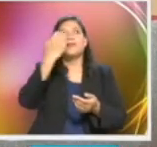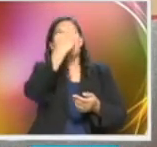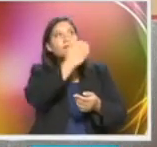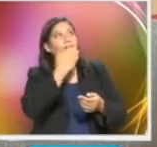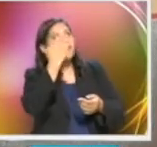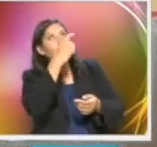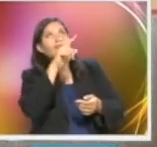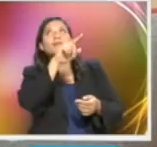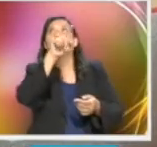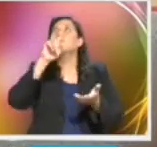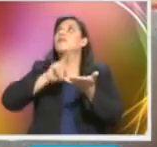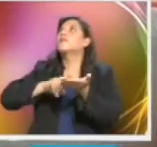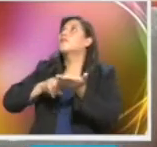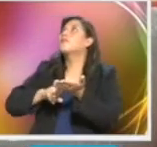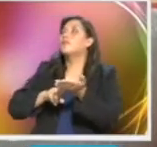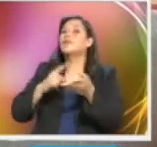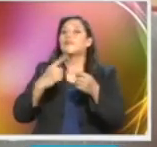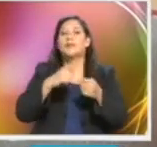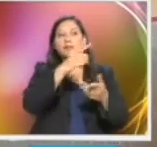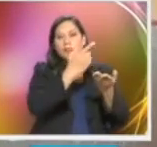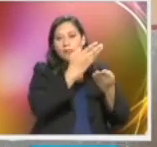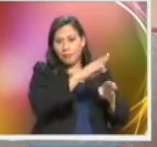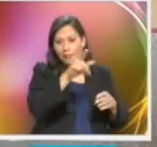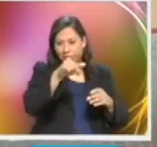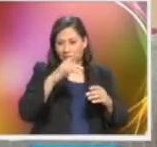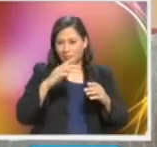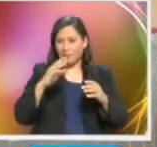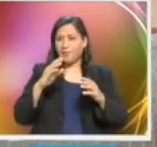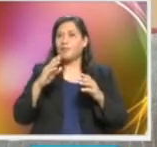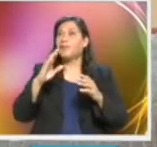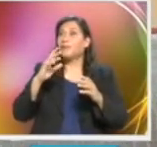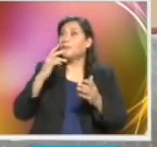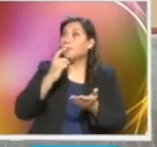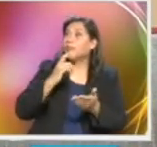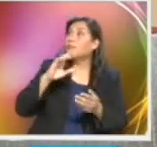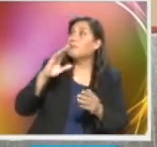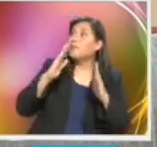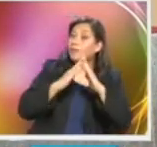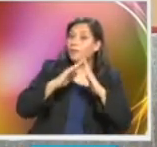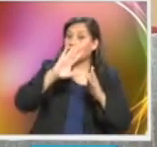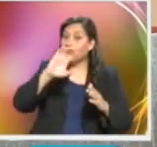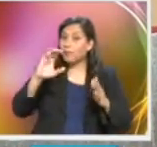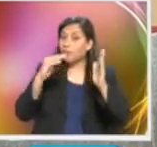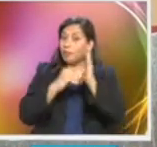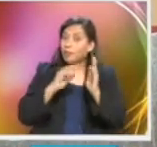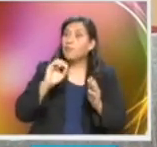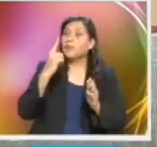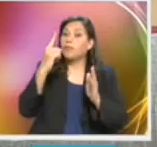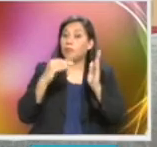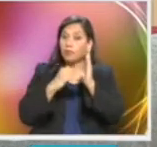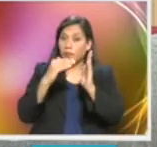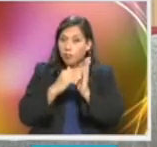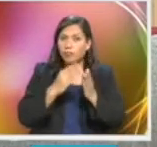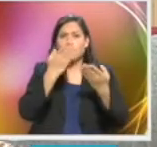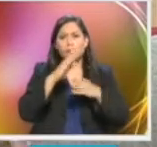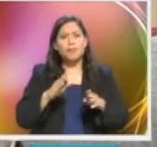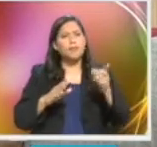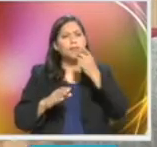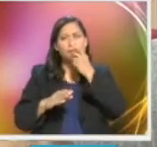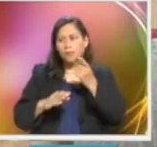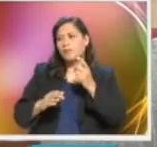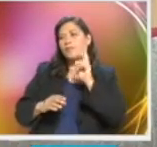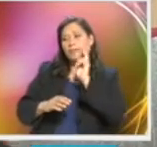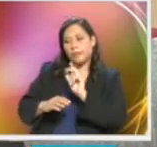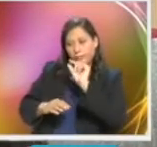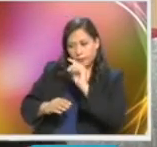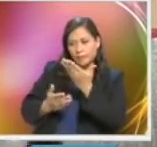banco. ¿Por qué? Porque si tú estás comprando un inmueble otra vez de 500,000 pesos o 1,000,000 de pesos, el banco te va a decir, oye, yo tengo que